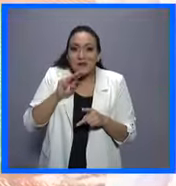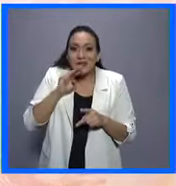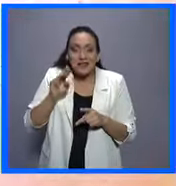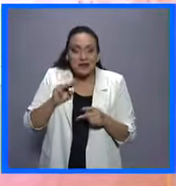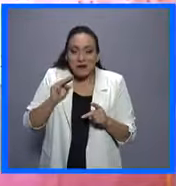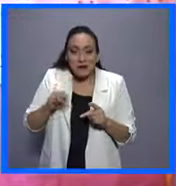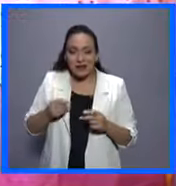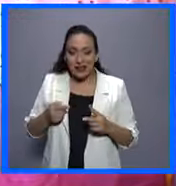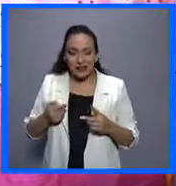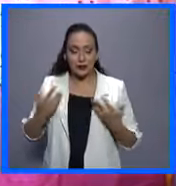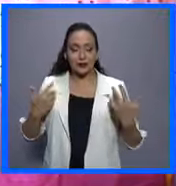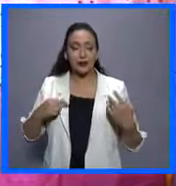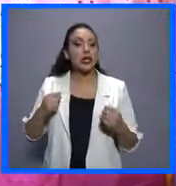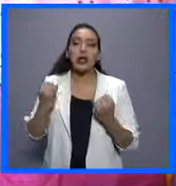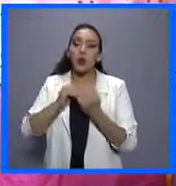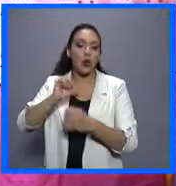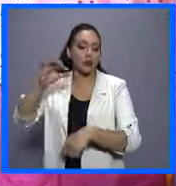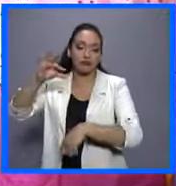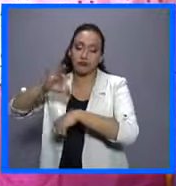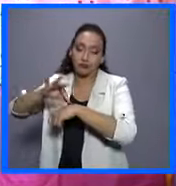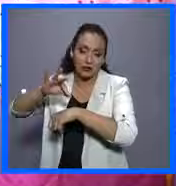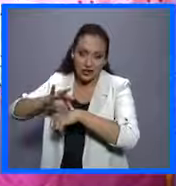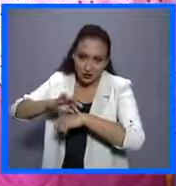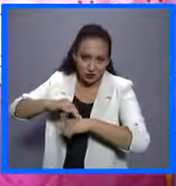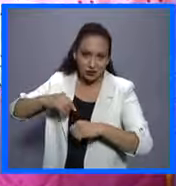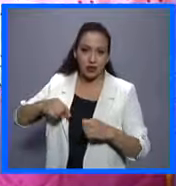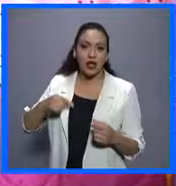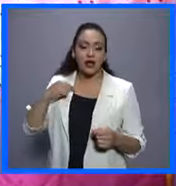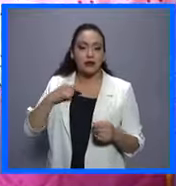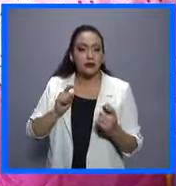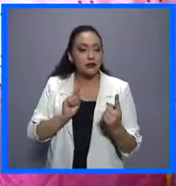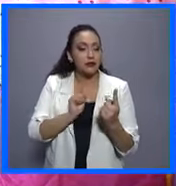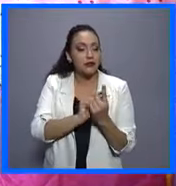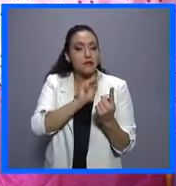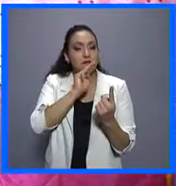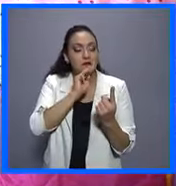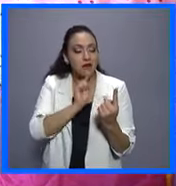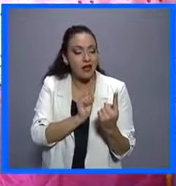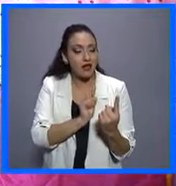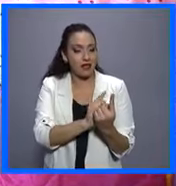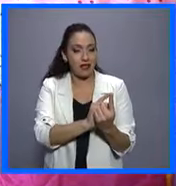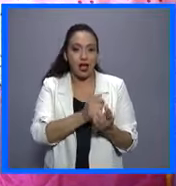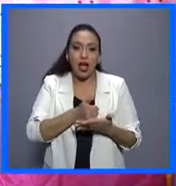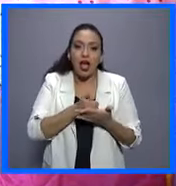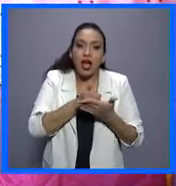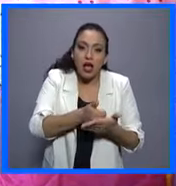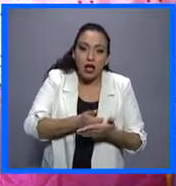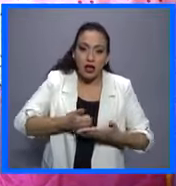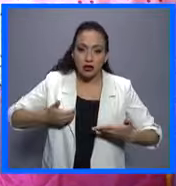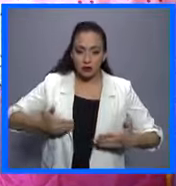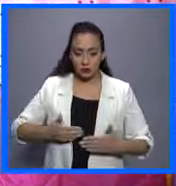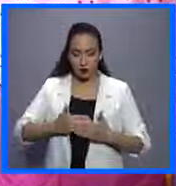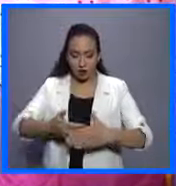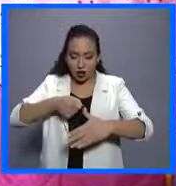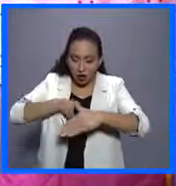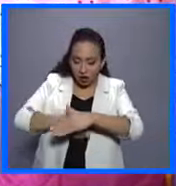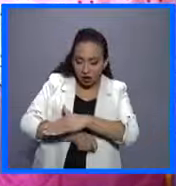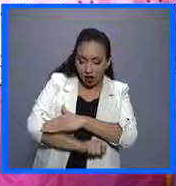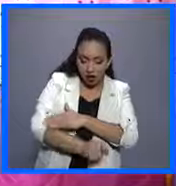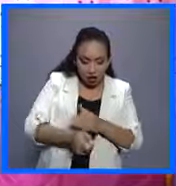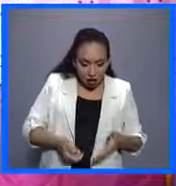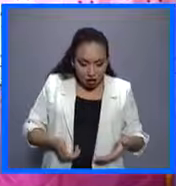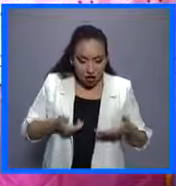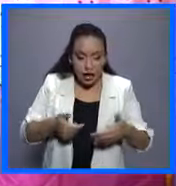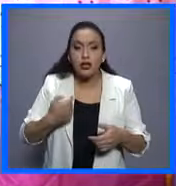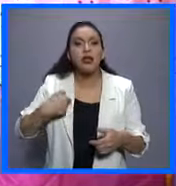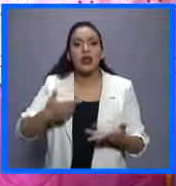médico, cualquier cuestión clínica, ¿no? Que desde el principio se les